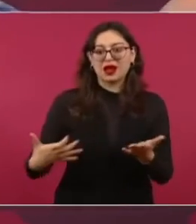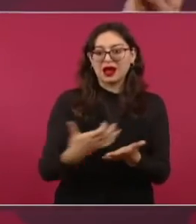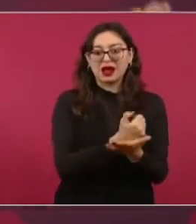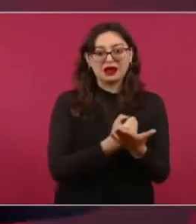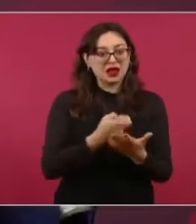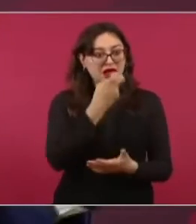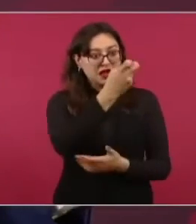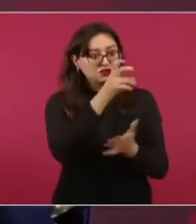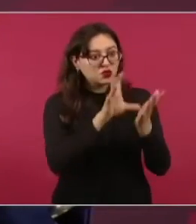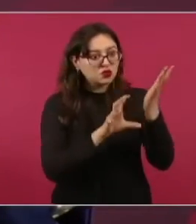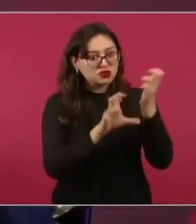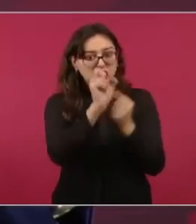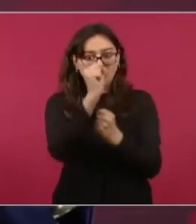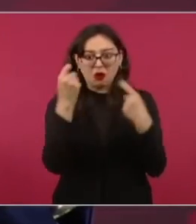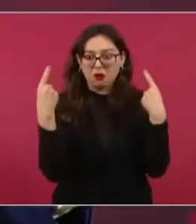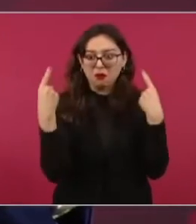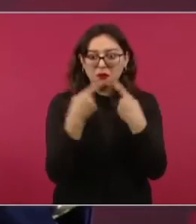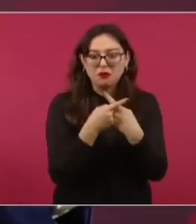la Constitución.